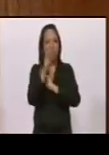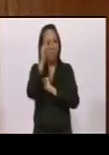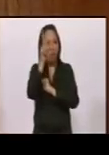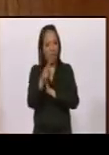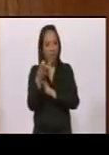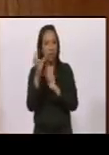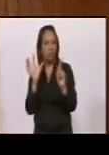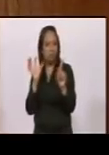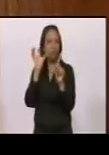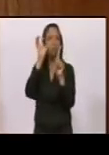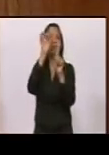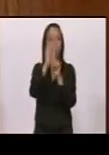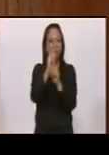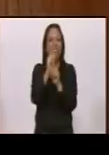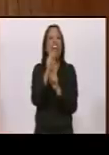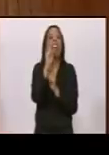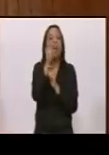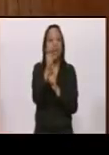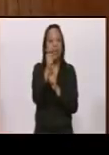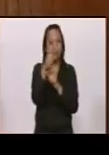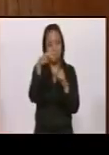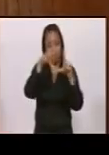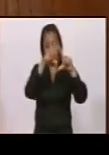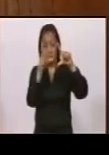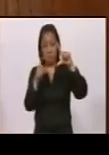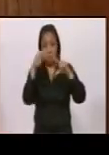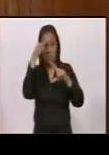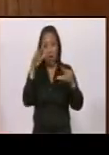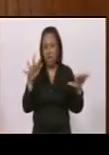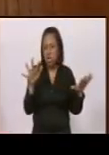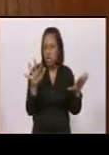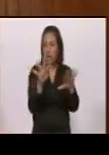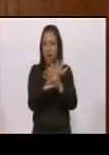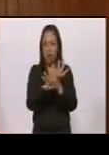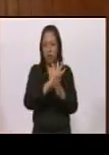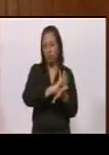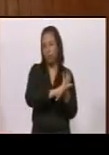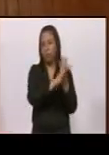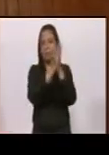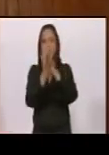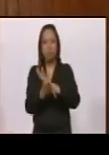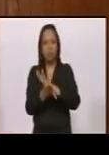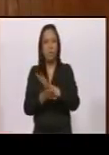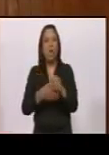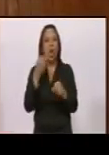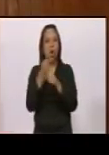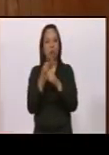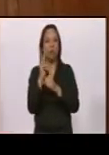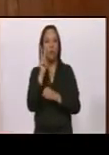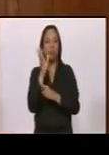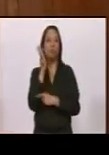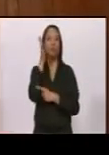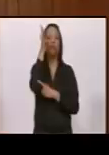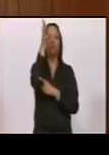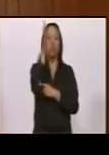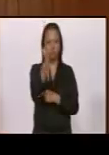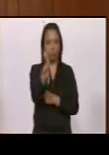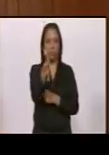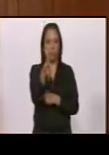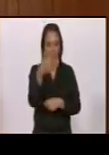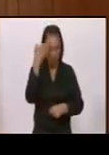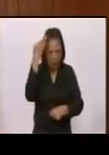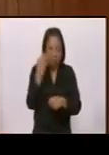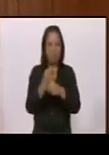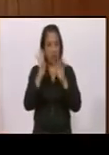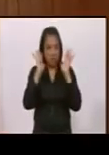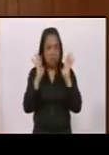hazaña, la de transformar a México. Es momento de ver hacia adelante. Es momento